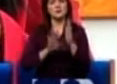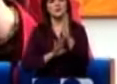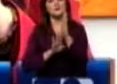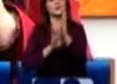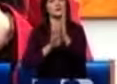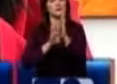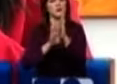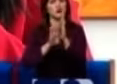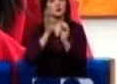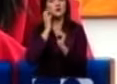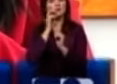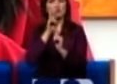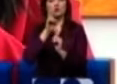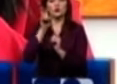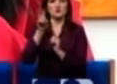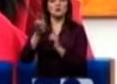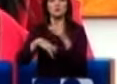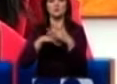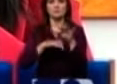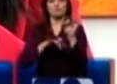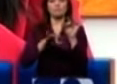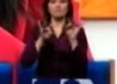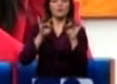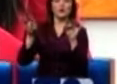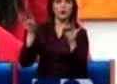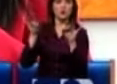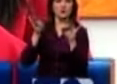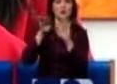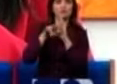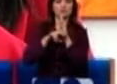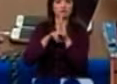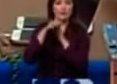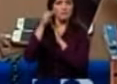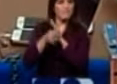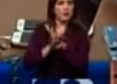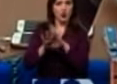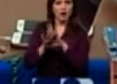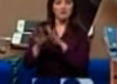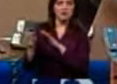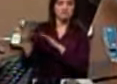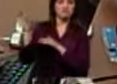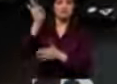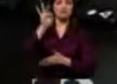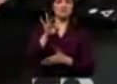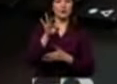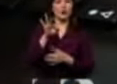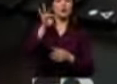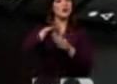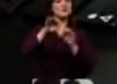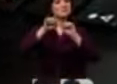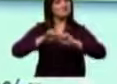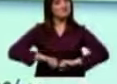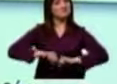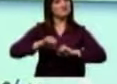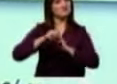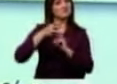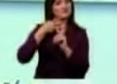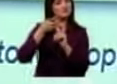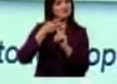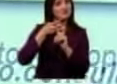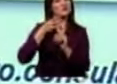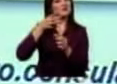desarrollo y experiencia de turismo, una vez que usted pasa eso, le nominan. Las votaciones están abiertas y usted en el internet